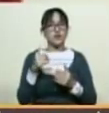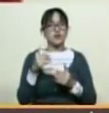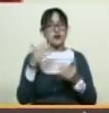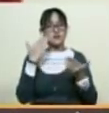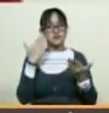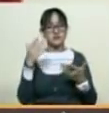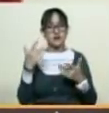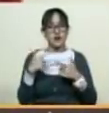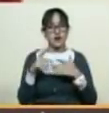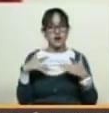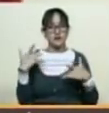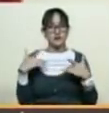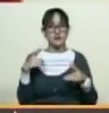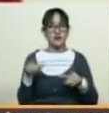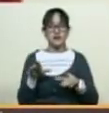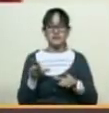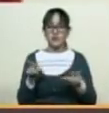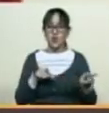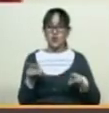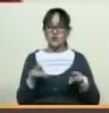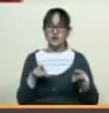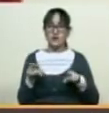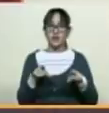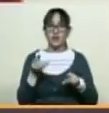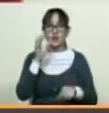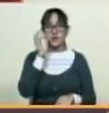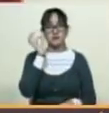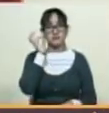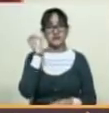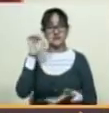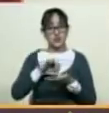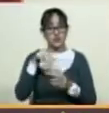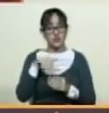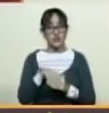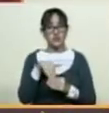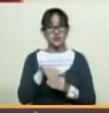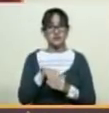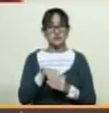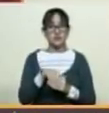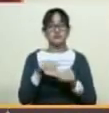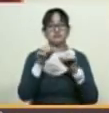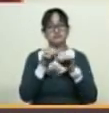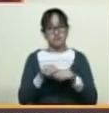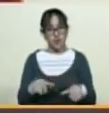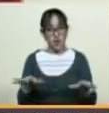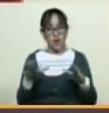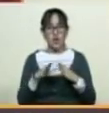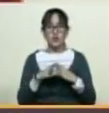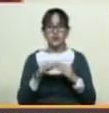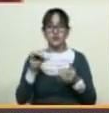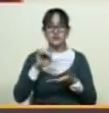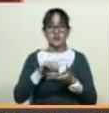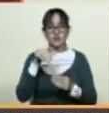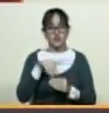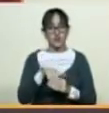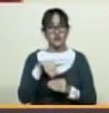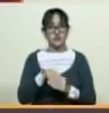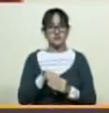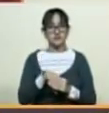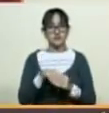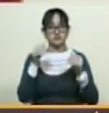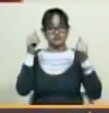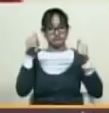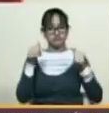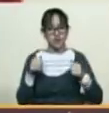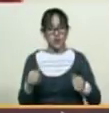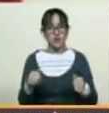definición de las actividades de los coordinadores y coordinadoras de los centros de votación, también desplegada en todos los centros de votación en un afiche